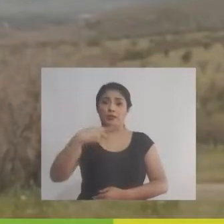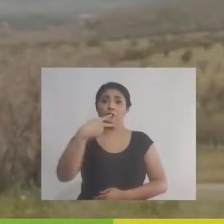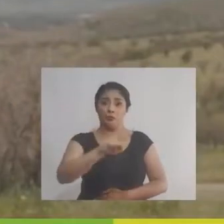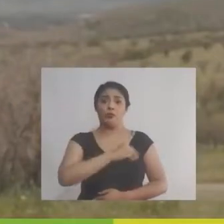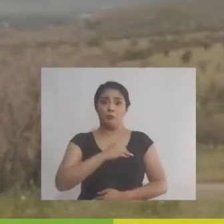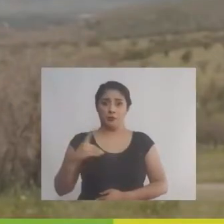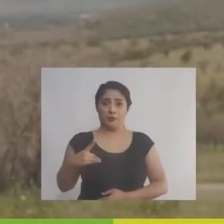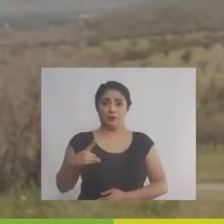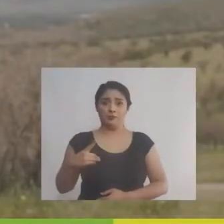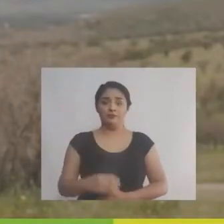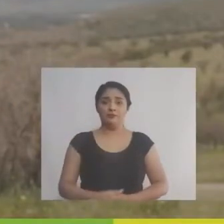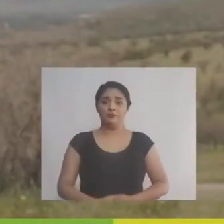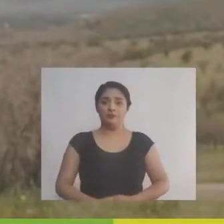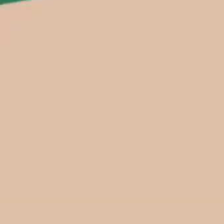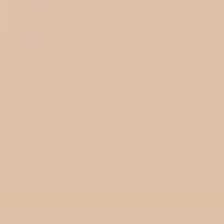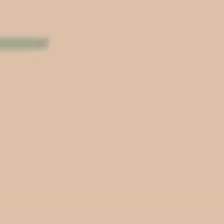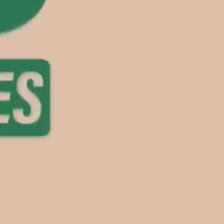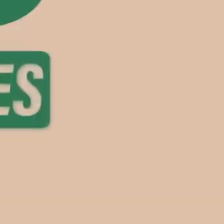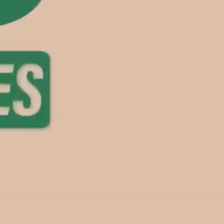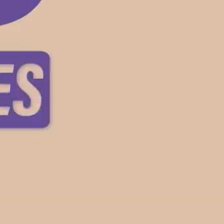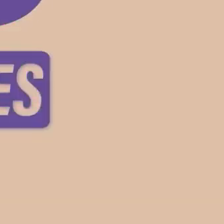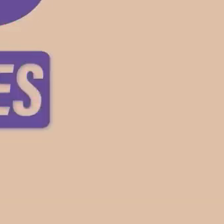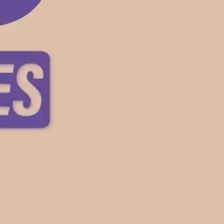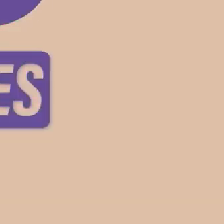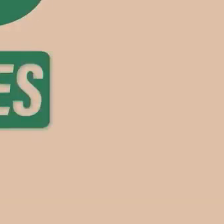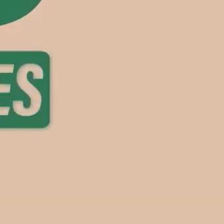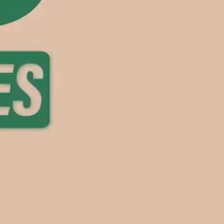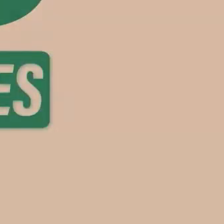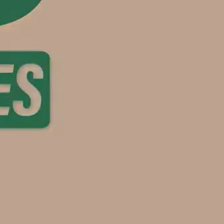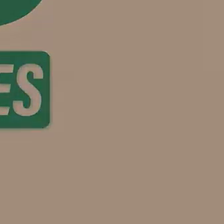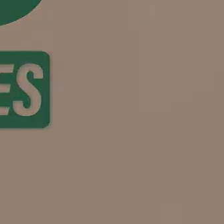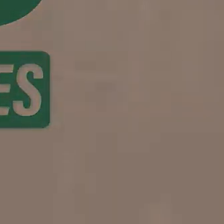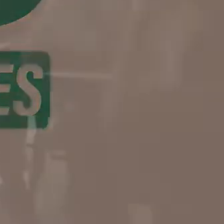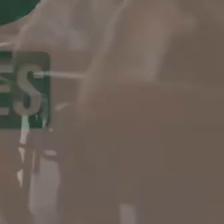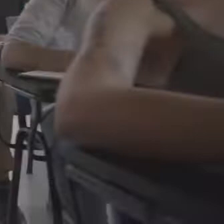Alejandra Molina Tovar, tu diputada.